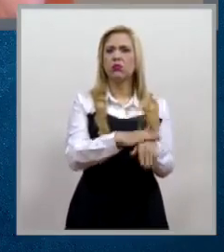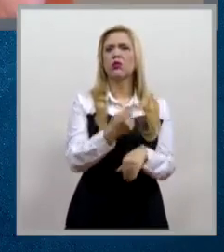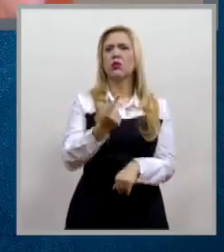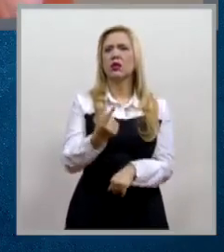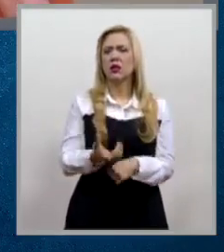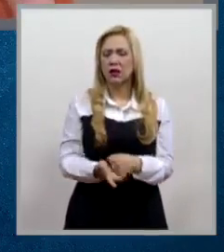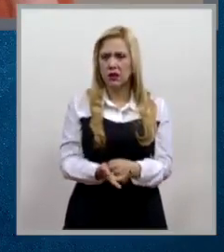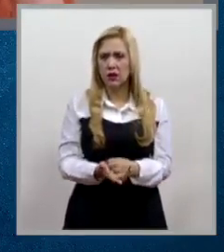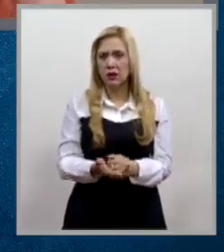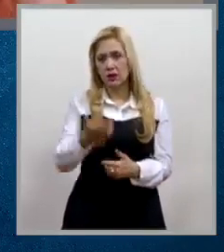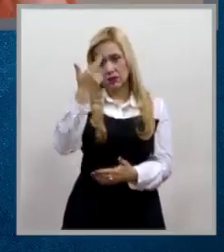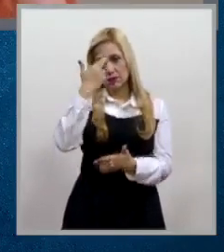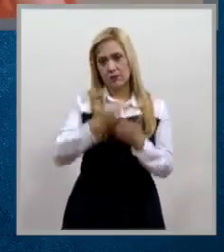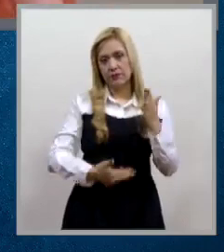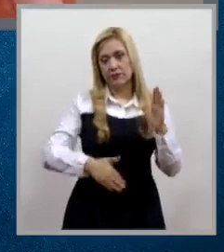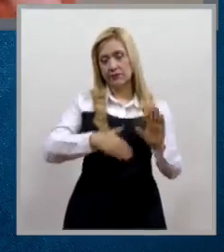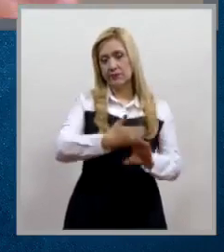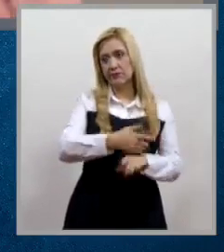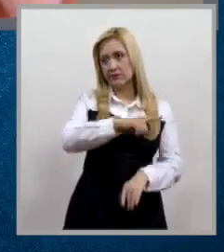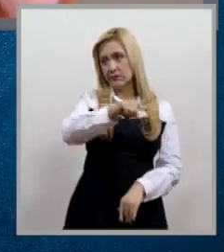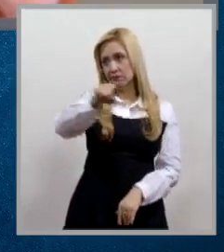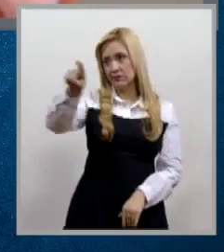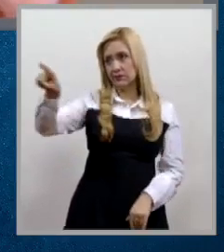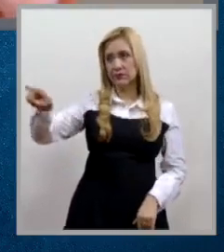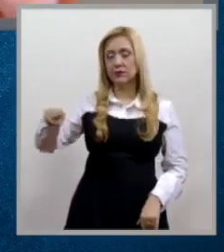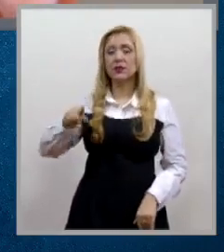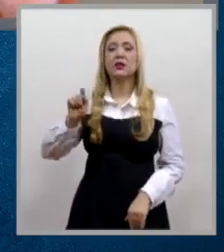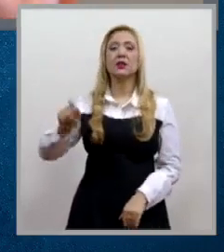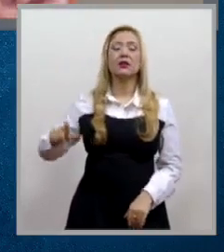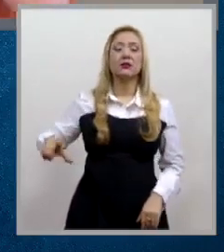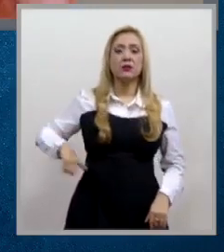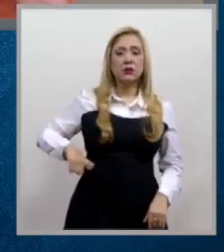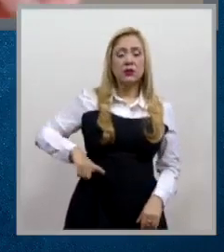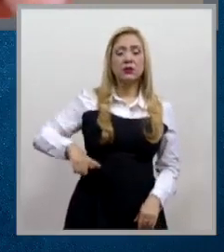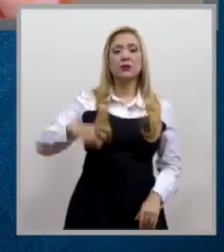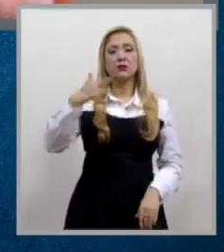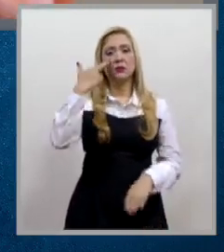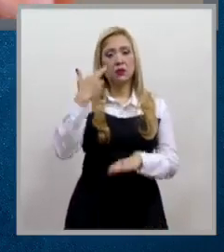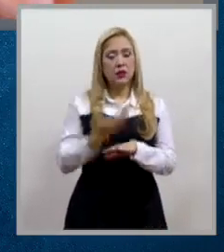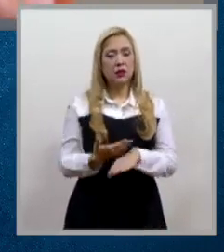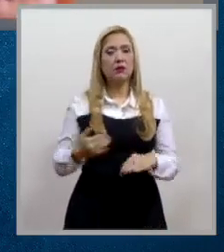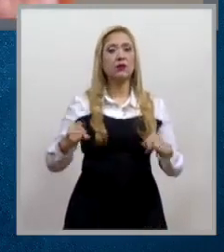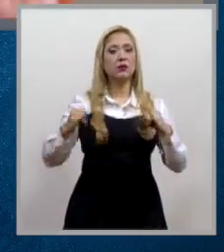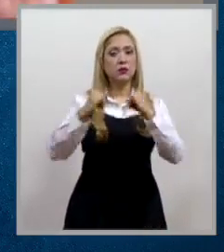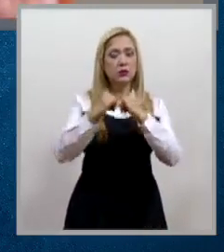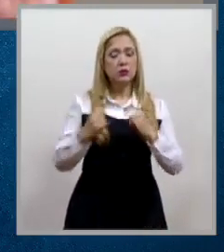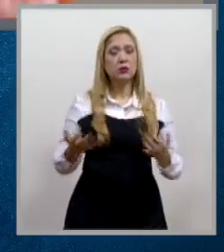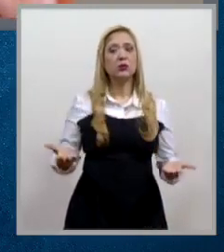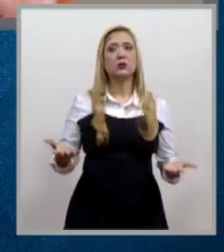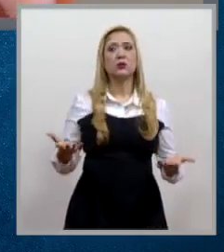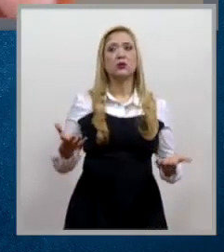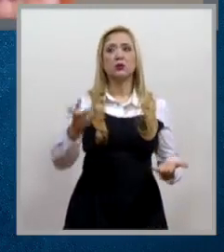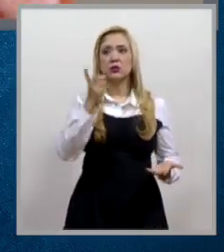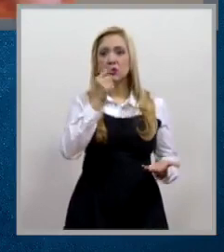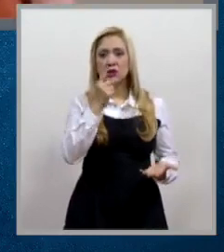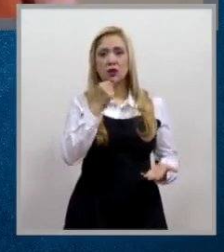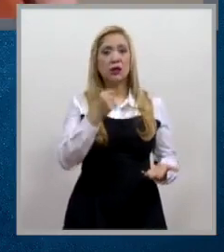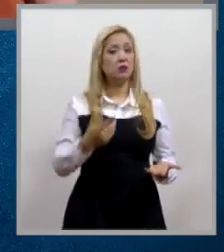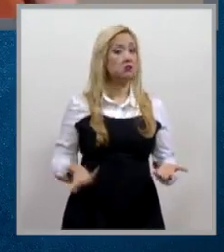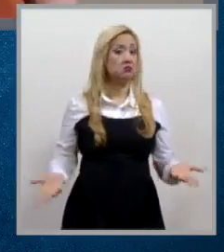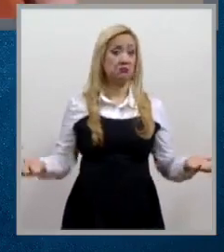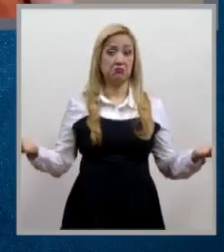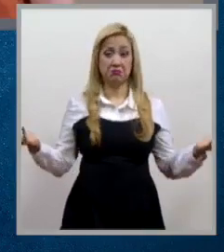de la violencia institucional, de la responsabilidad de las autoridades de los espacios institucionales que